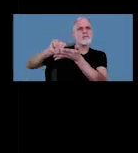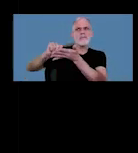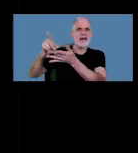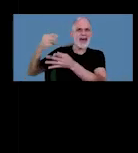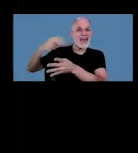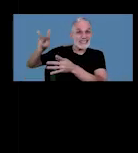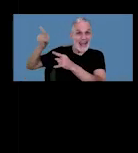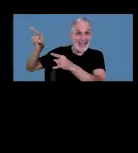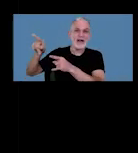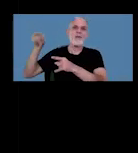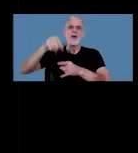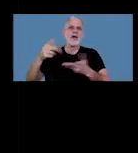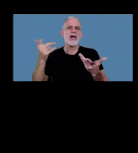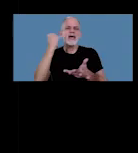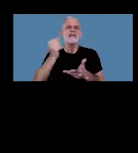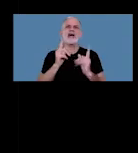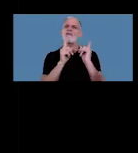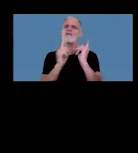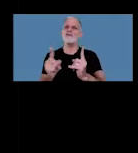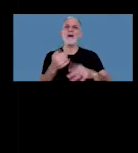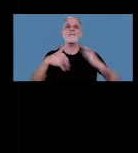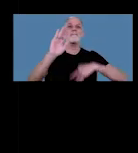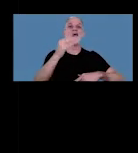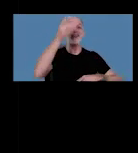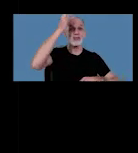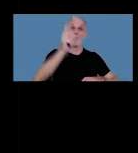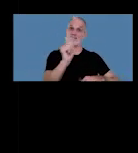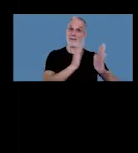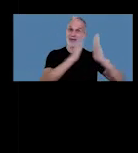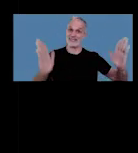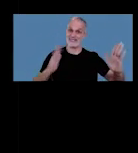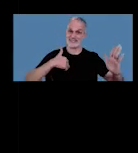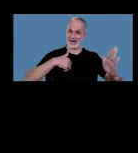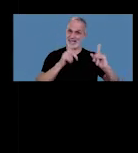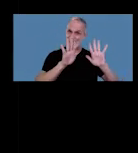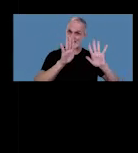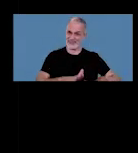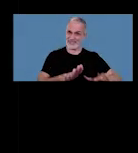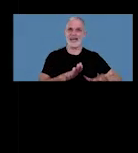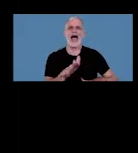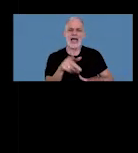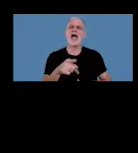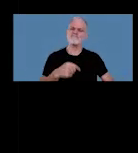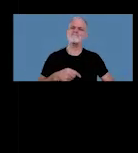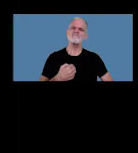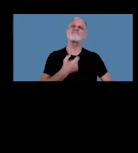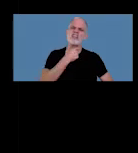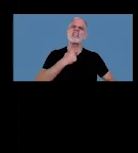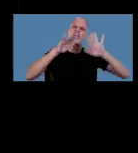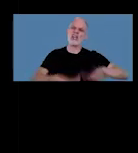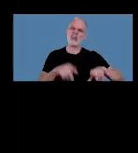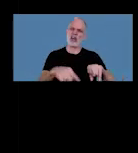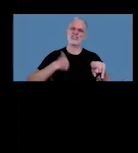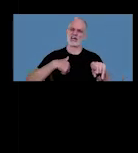extranjera, que haya permanecido más de 12 meses en nuestro país y que manifieste voluntad de quedarse